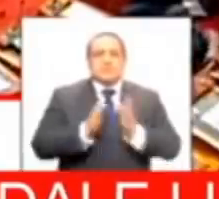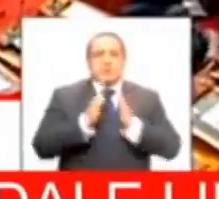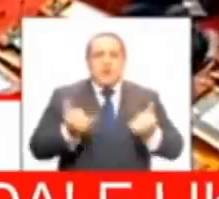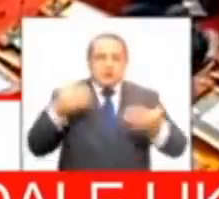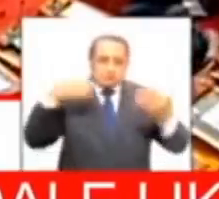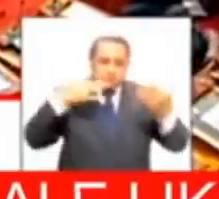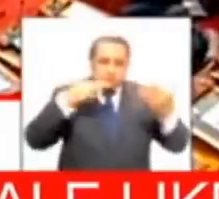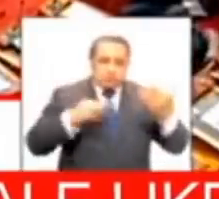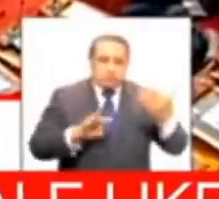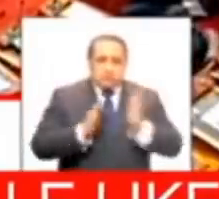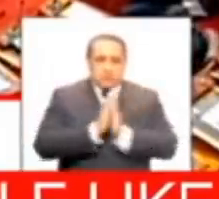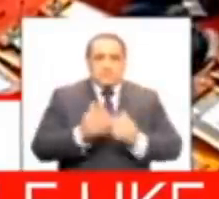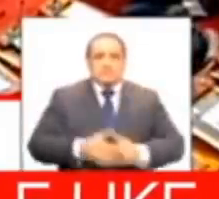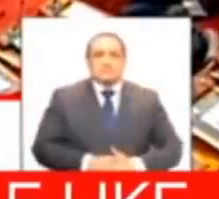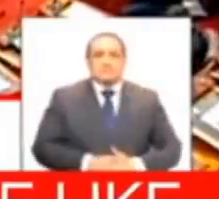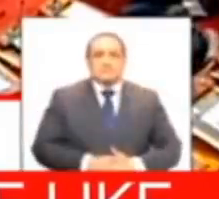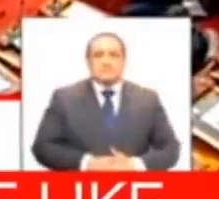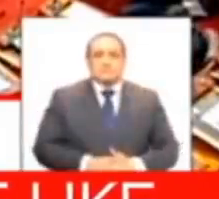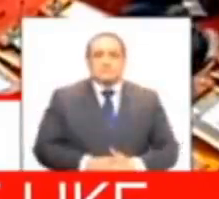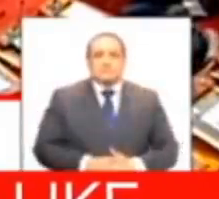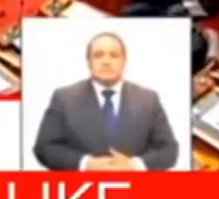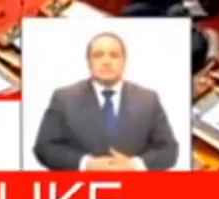marcamos la asistencia, por favor.